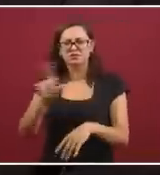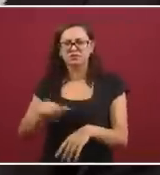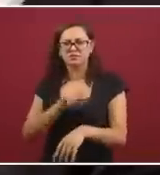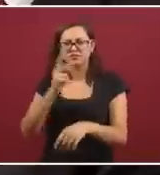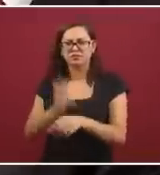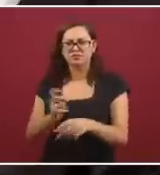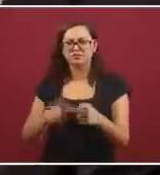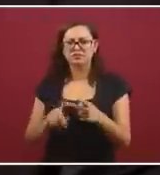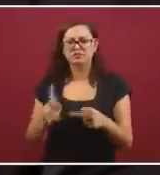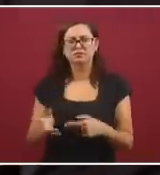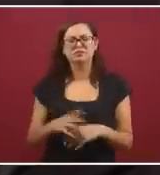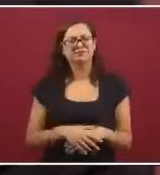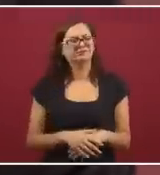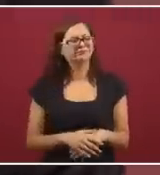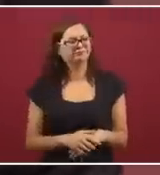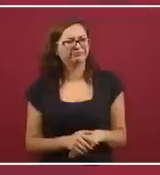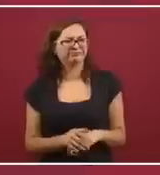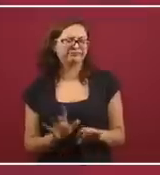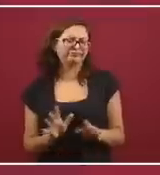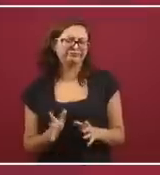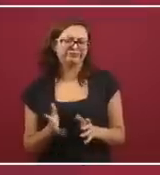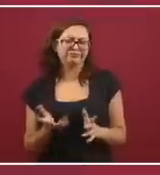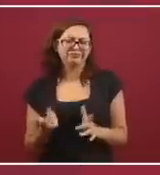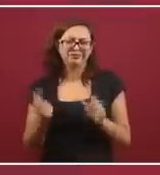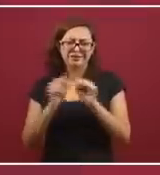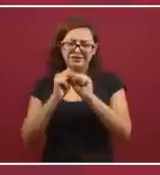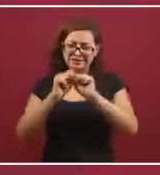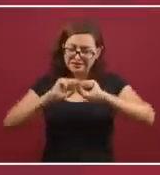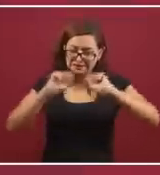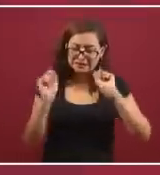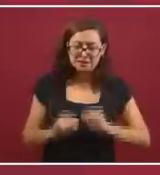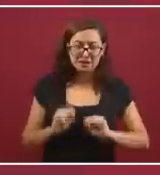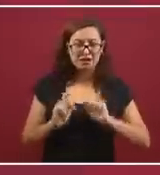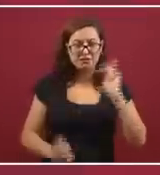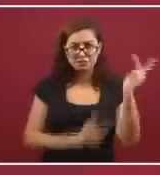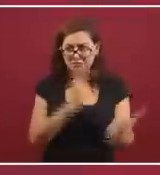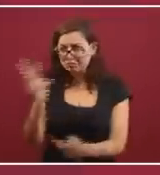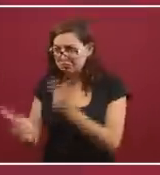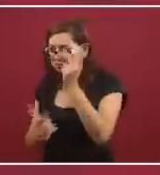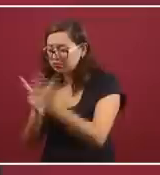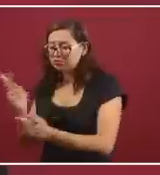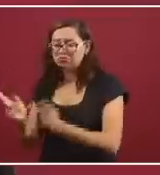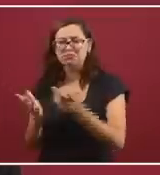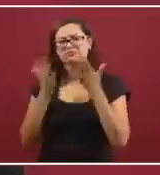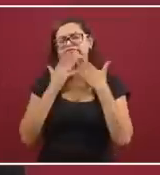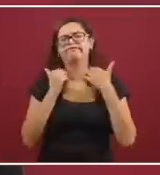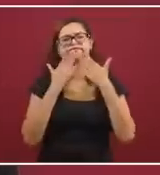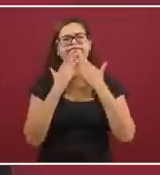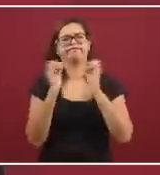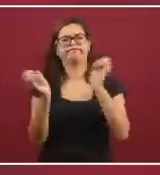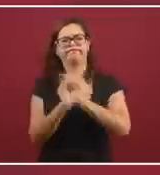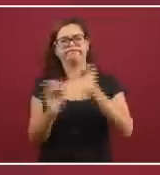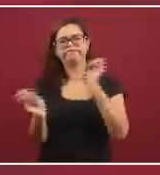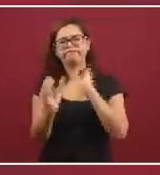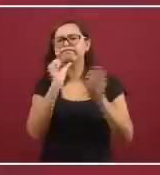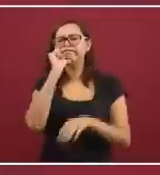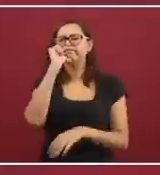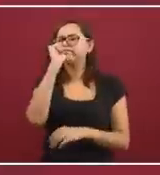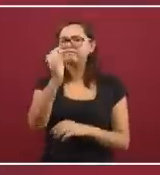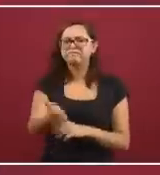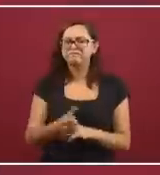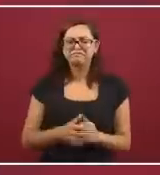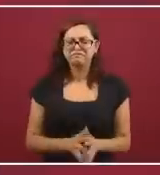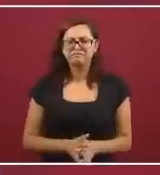tenemos su sistema de aplicación de encuesta no hay no